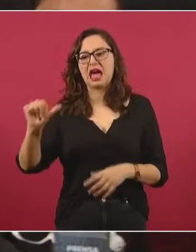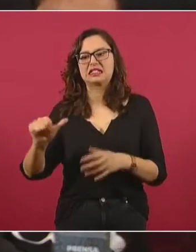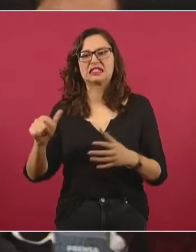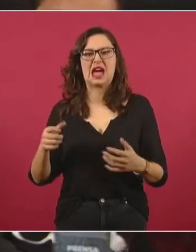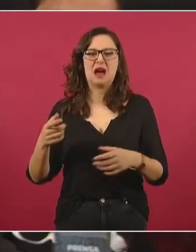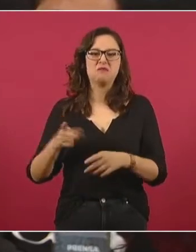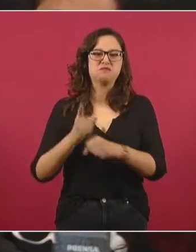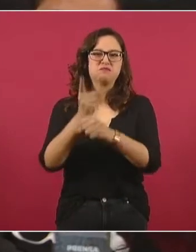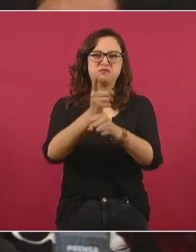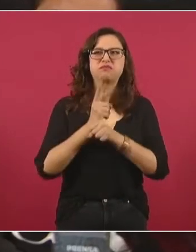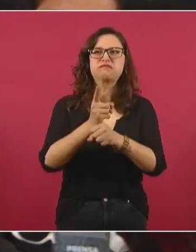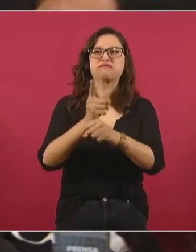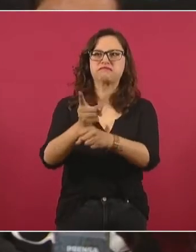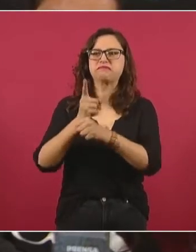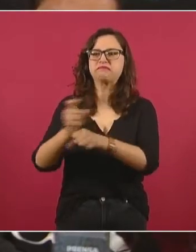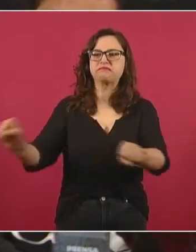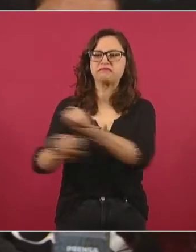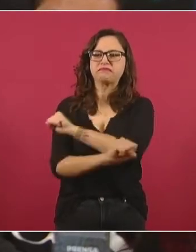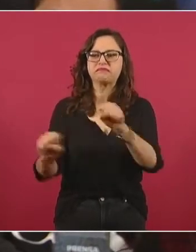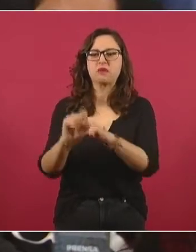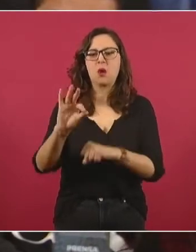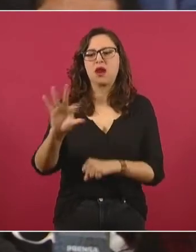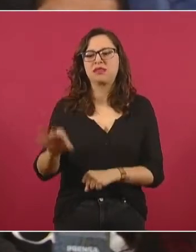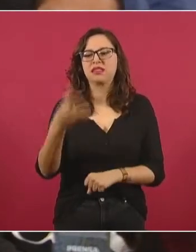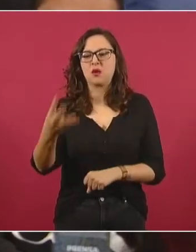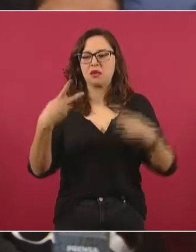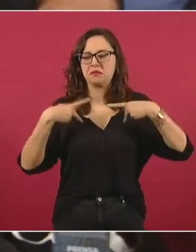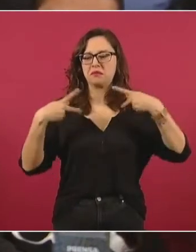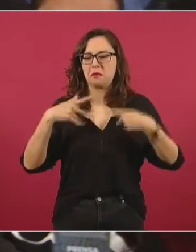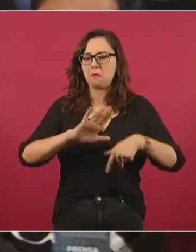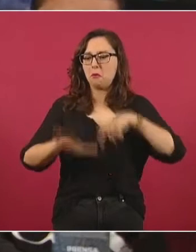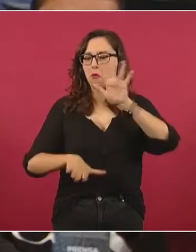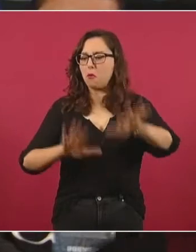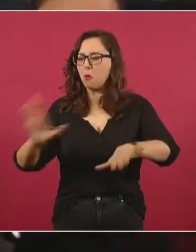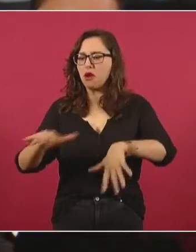muertos aproximadamente, 15 niños. Es un asunto brutal,